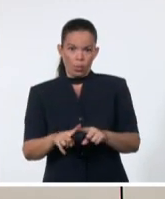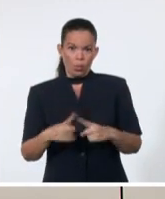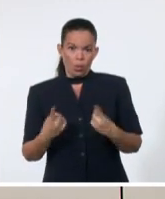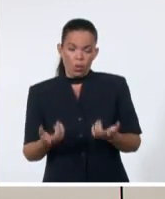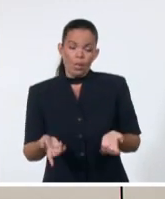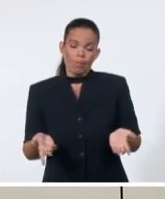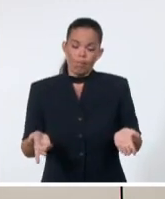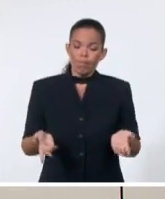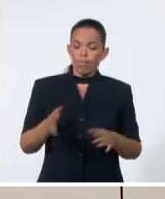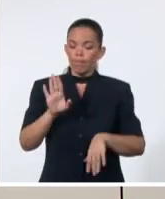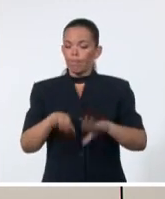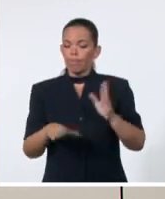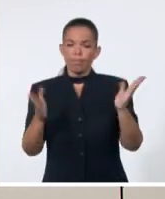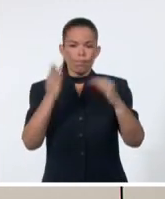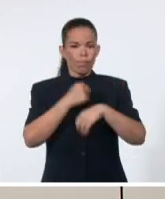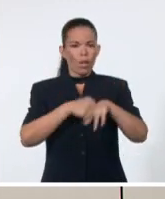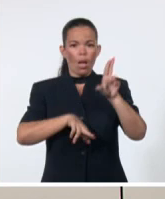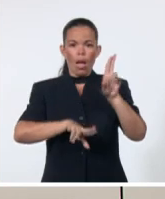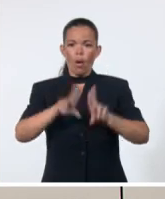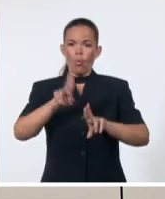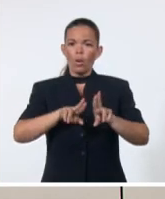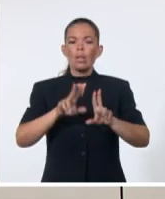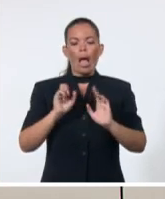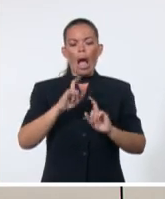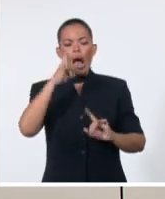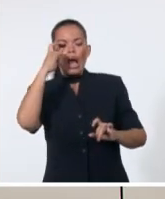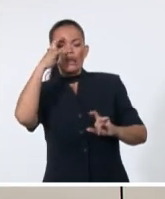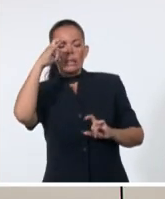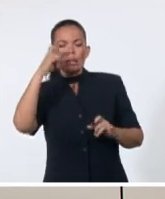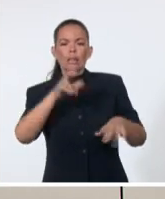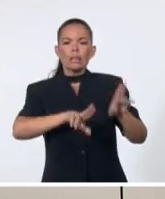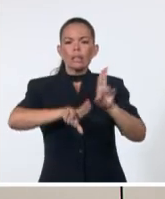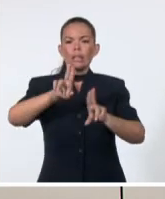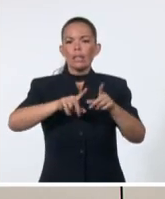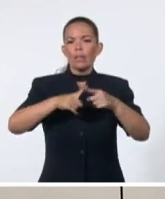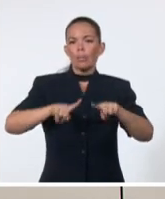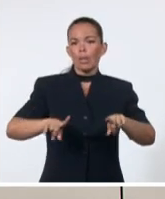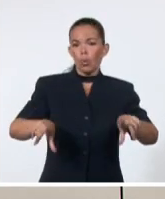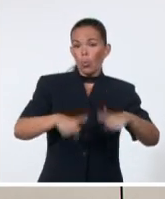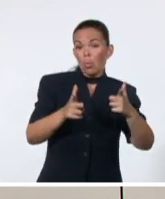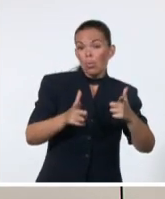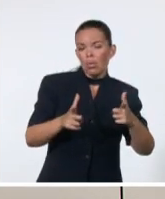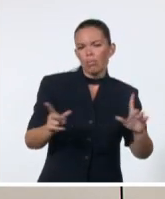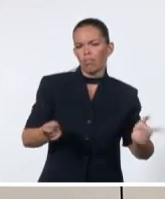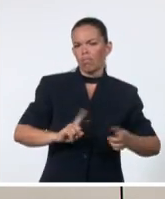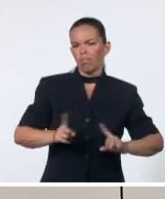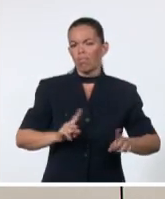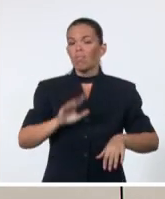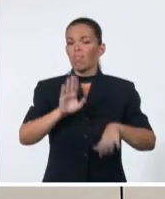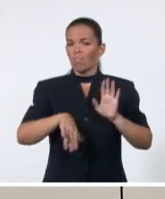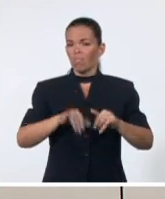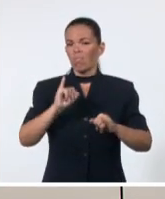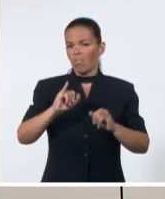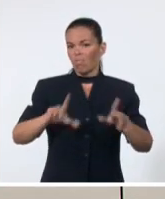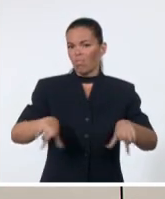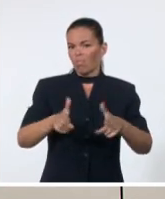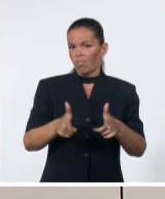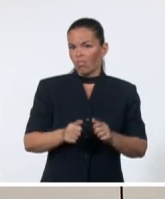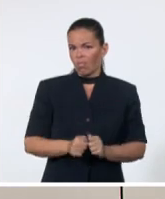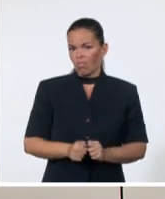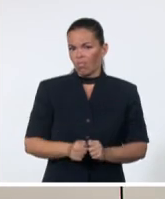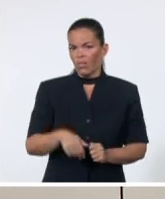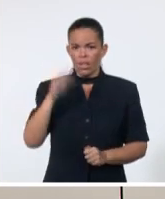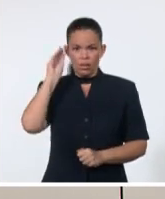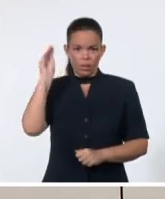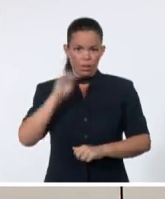mesa e incumplido lo acordado. A pesar de todo ese panorama, han sido cientos los llamados de Nicolás Maduro para lograr una